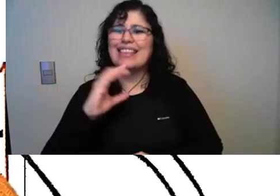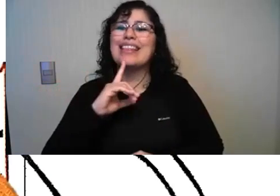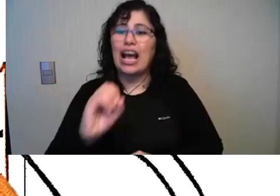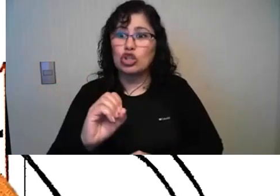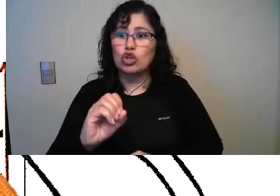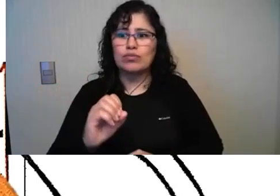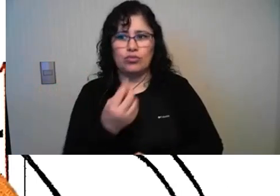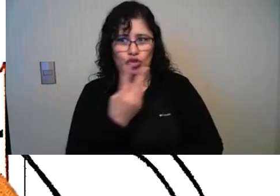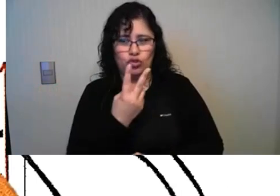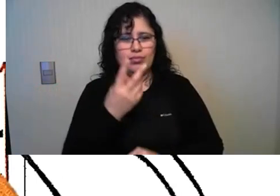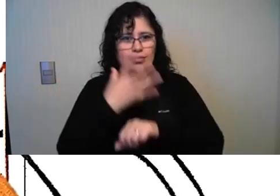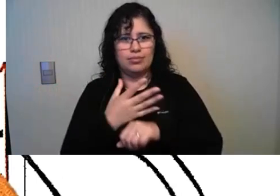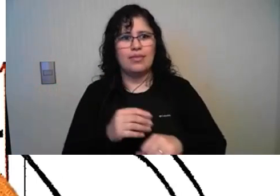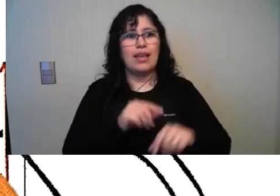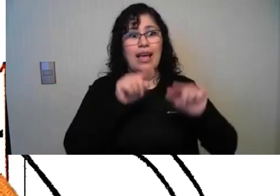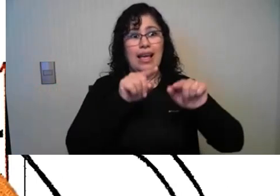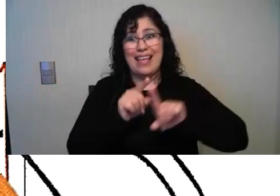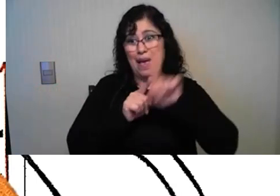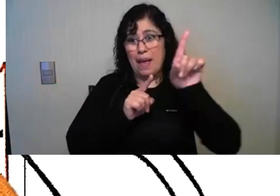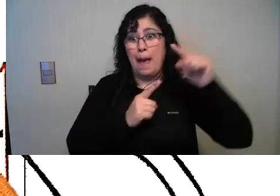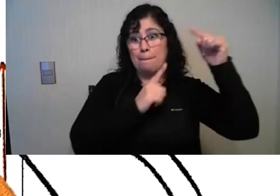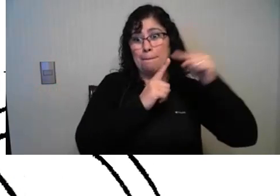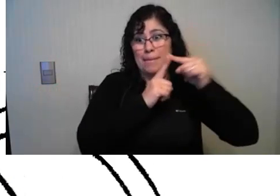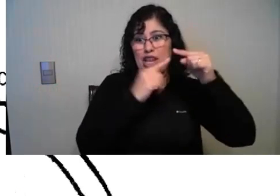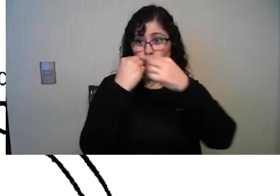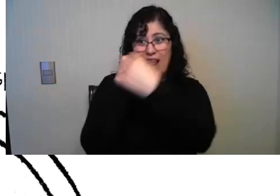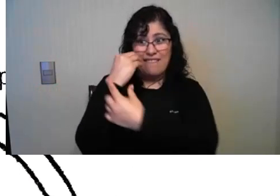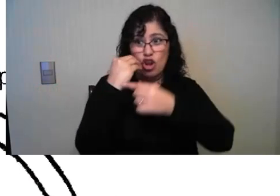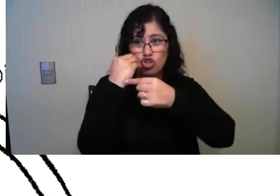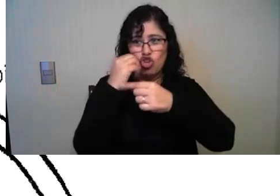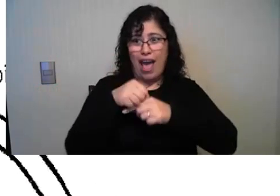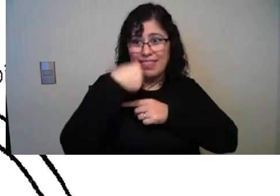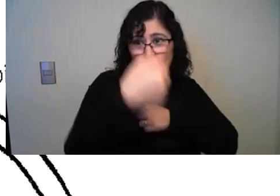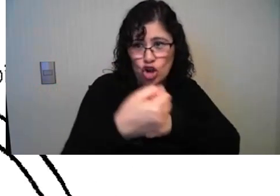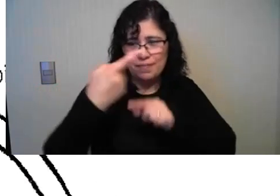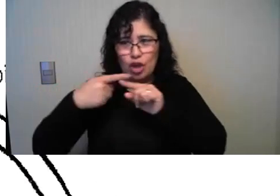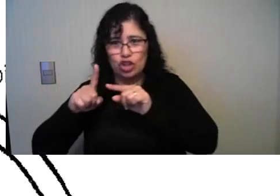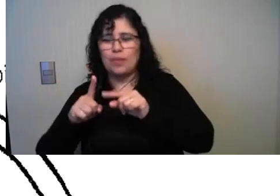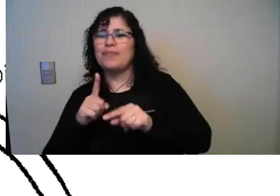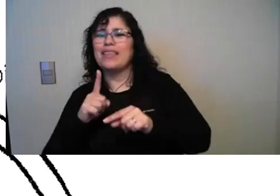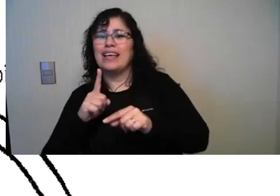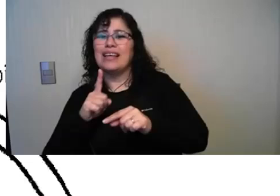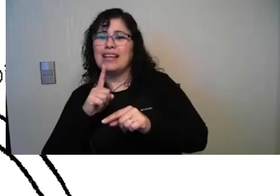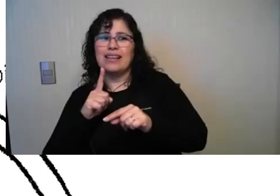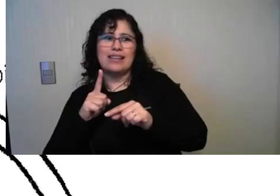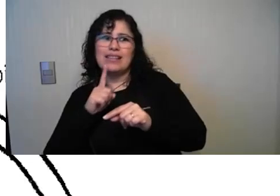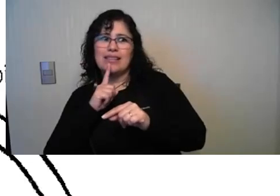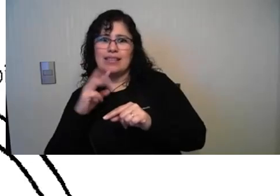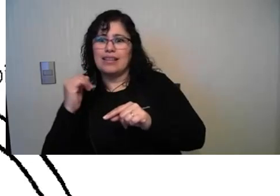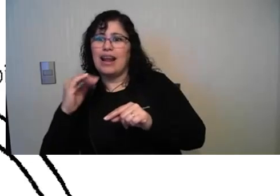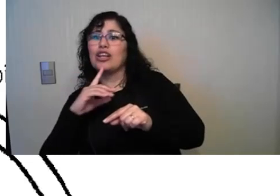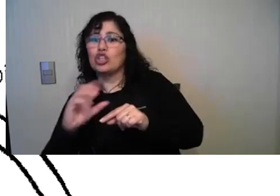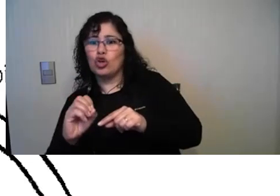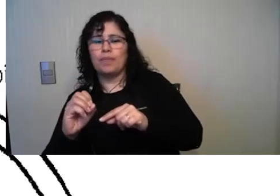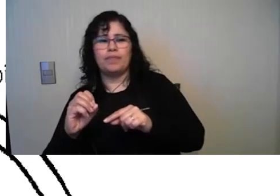tracto espinocerebeloso, que es anterior, y otro será el tracto espinocerebeloso posterior. Acá están dibujados al lado